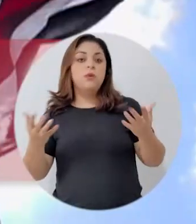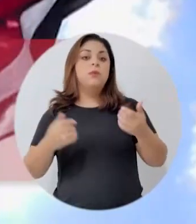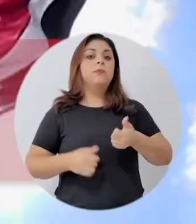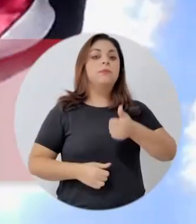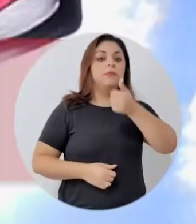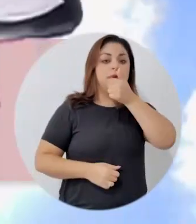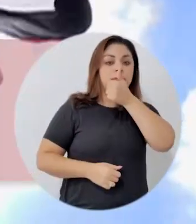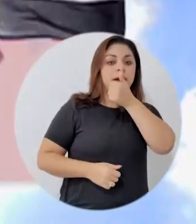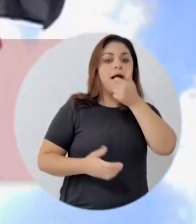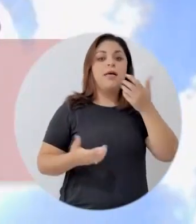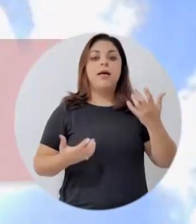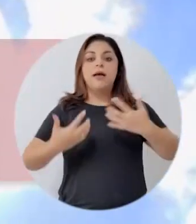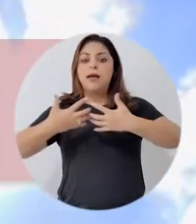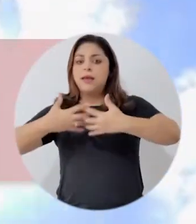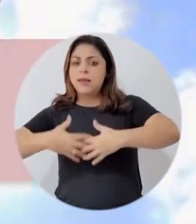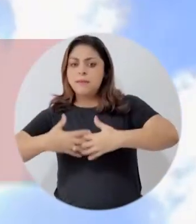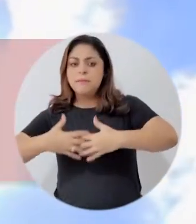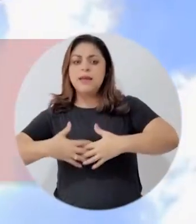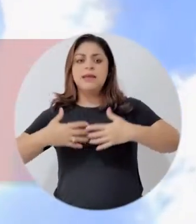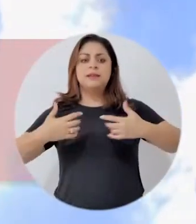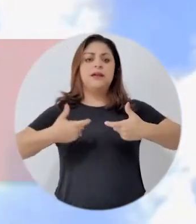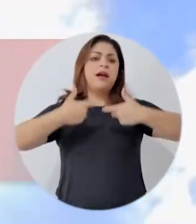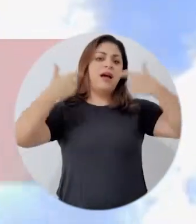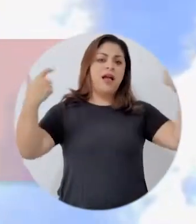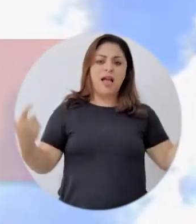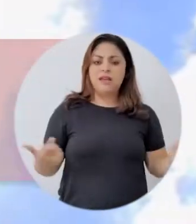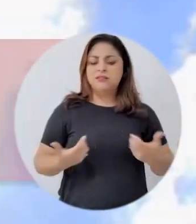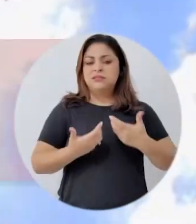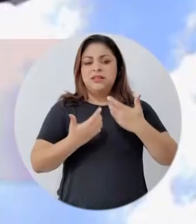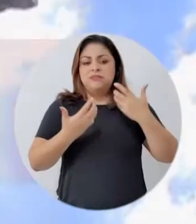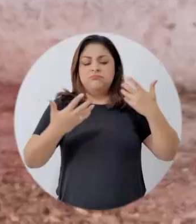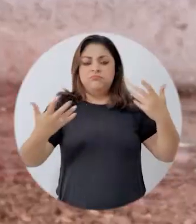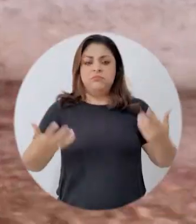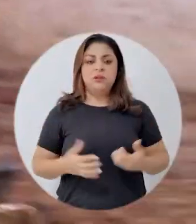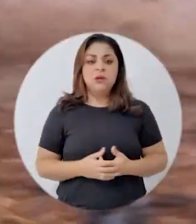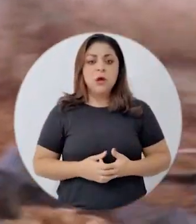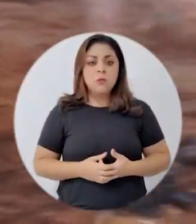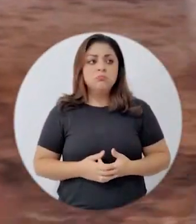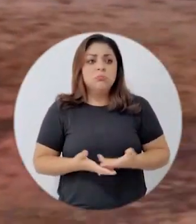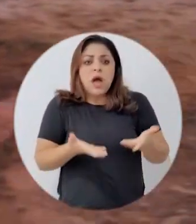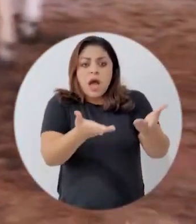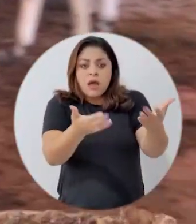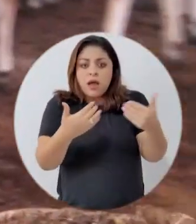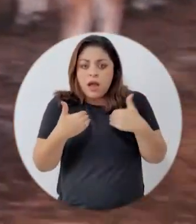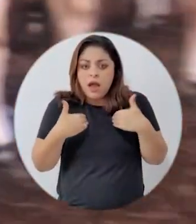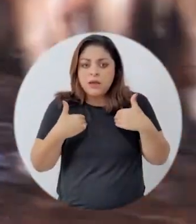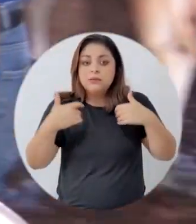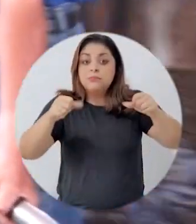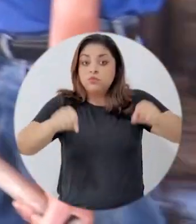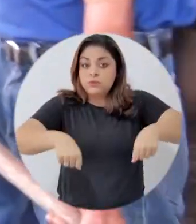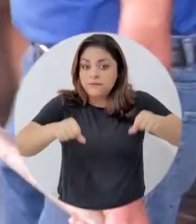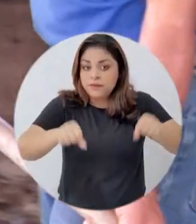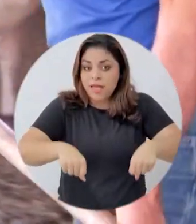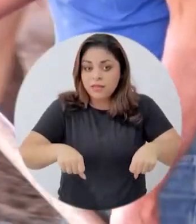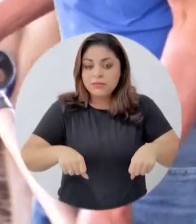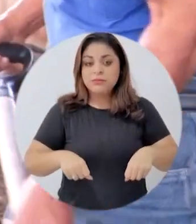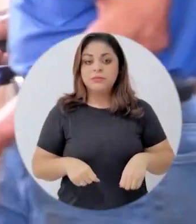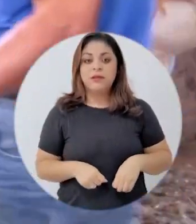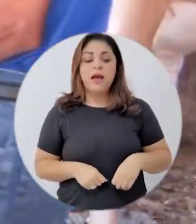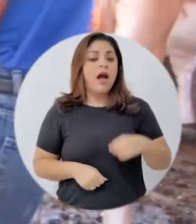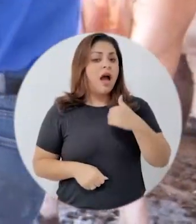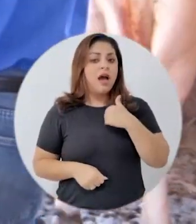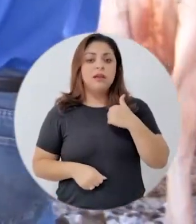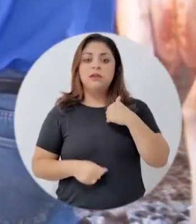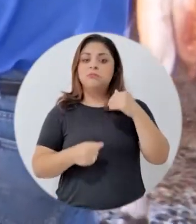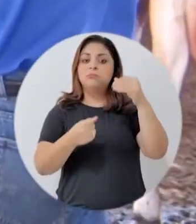grandes, nacionales, transnacionales, entiendan que tienen la posibilidad de hacerlo. No los va a limitar en su capacidad y realmente tienen toda la